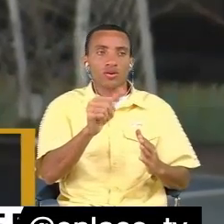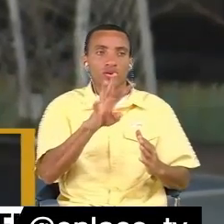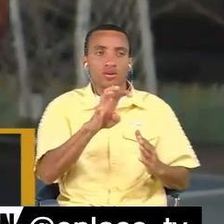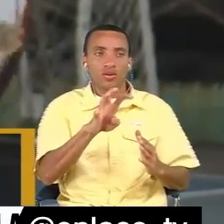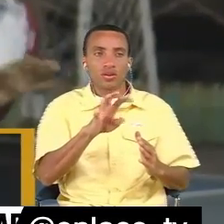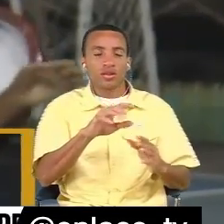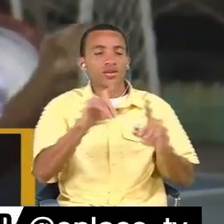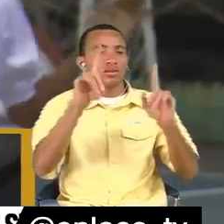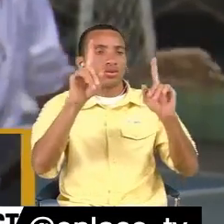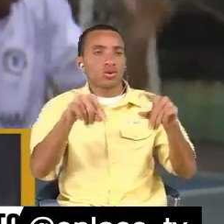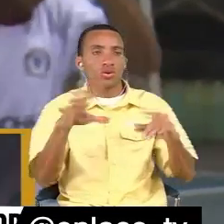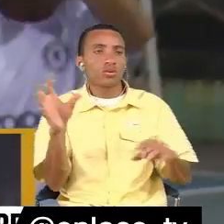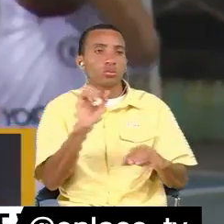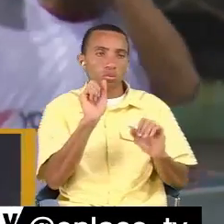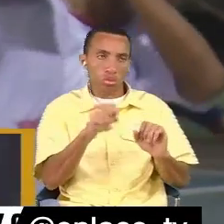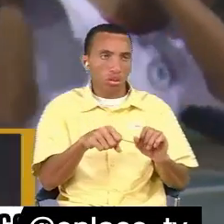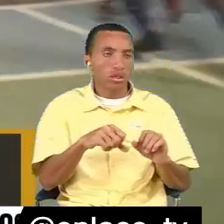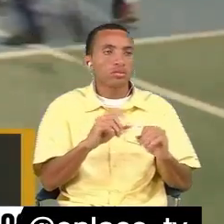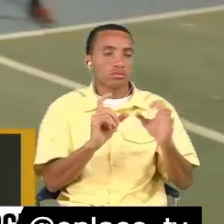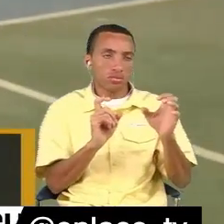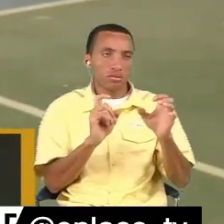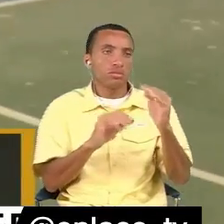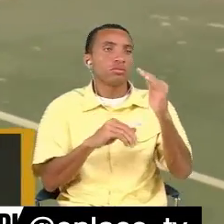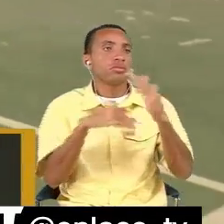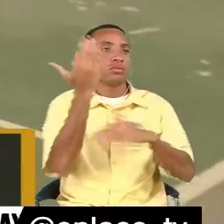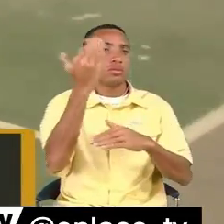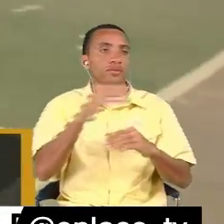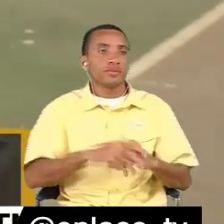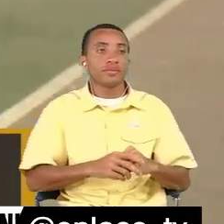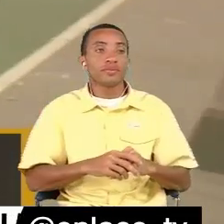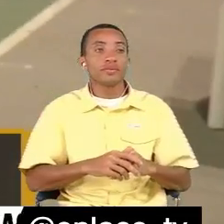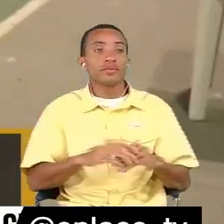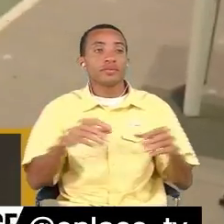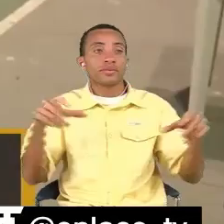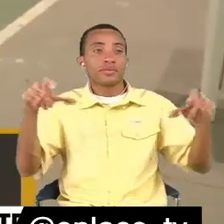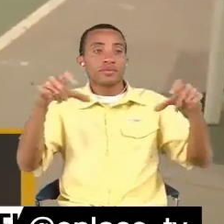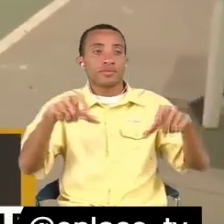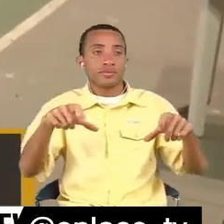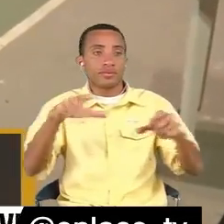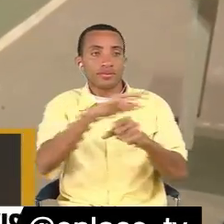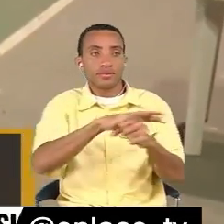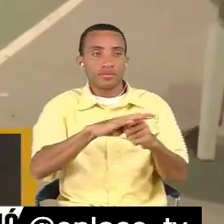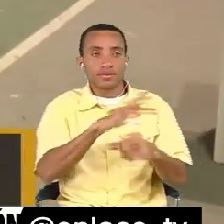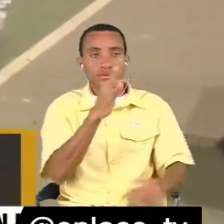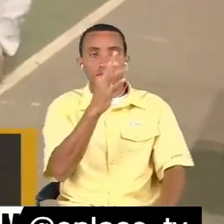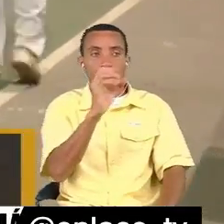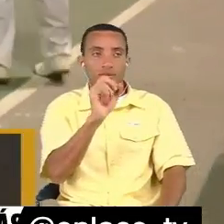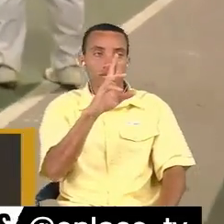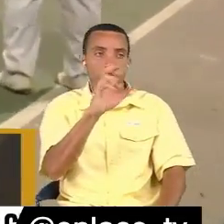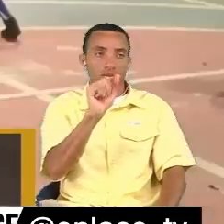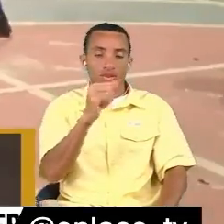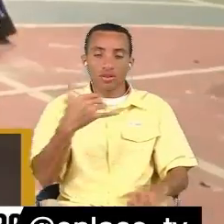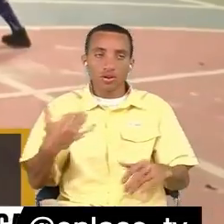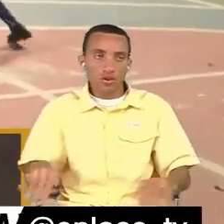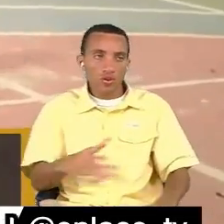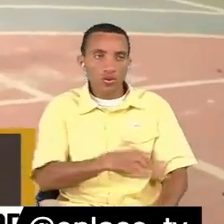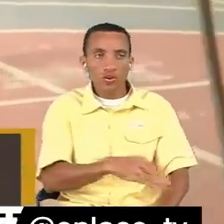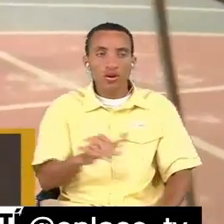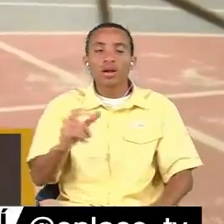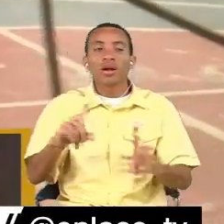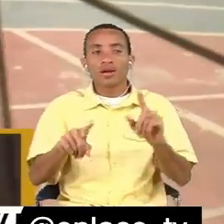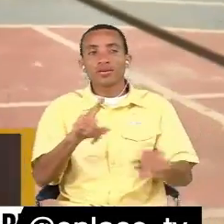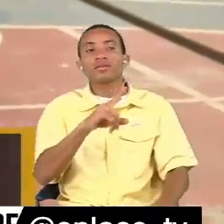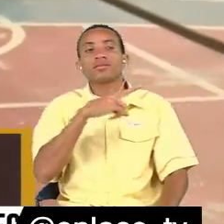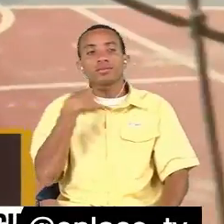todos tienen posibilidades todavía de clasificar. En la polideportiva del barrio La Tora, jugadores, algunos de equipos victoriosos y otros no